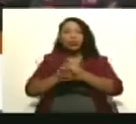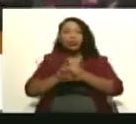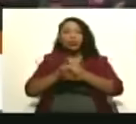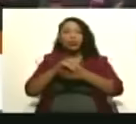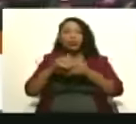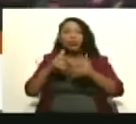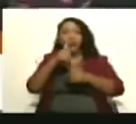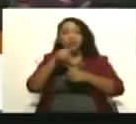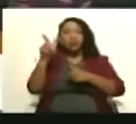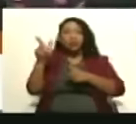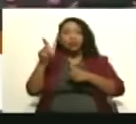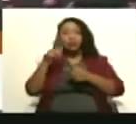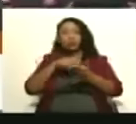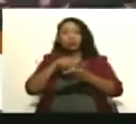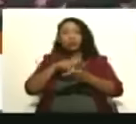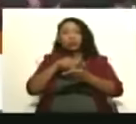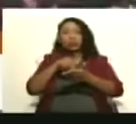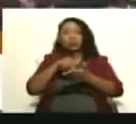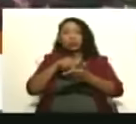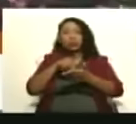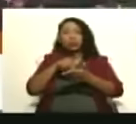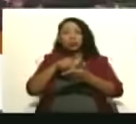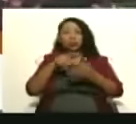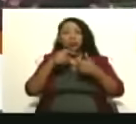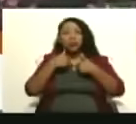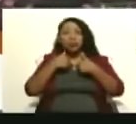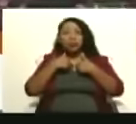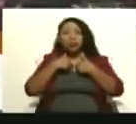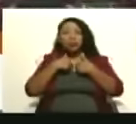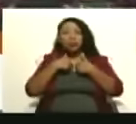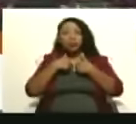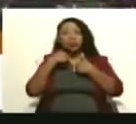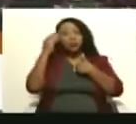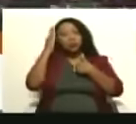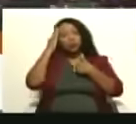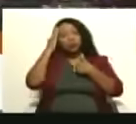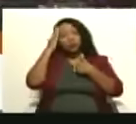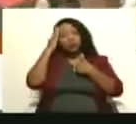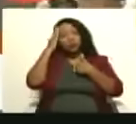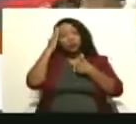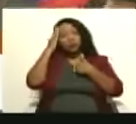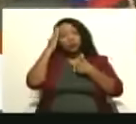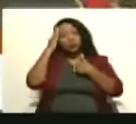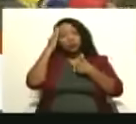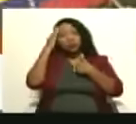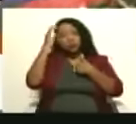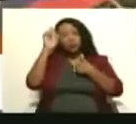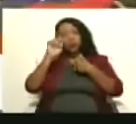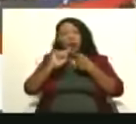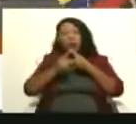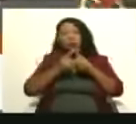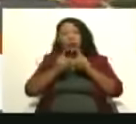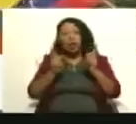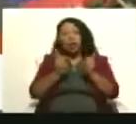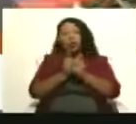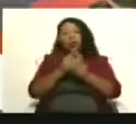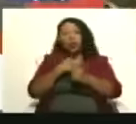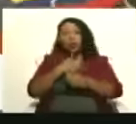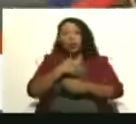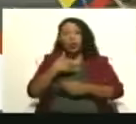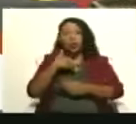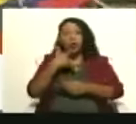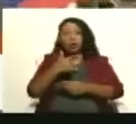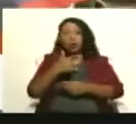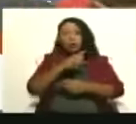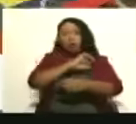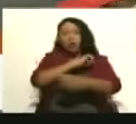estas intervenciones yo resalto una cosa nada más. La Fuerza